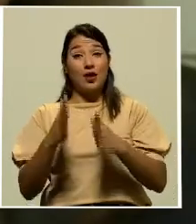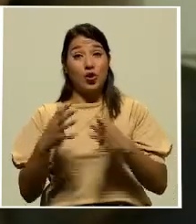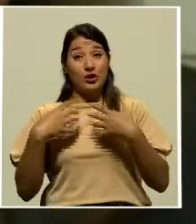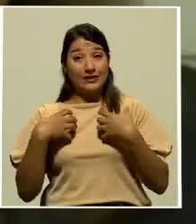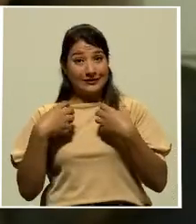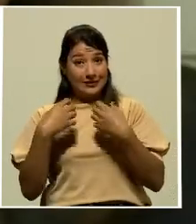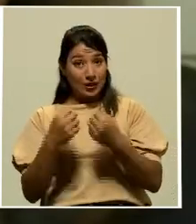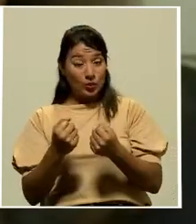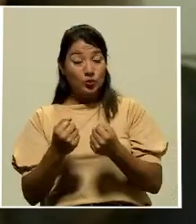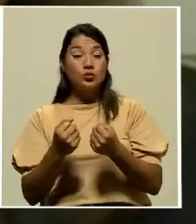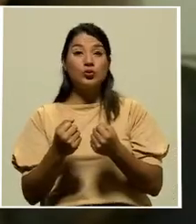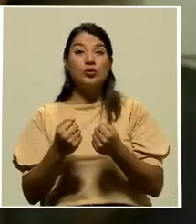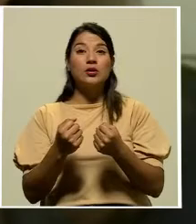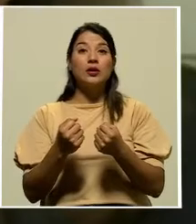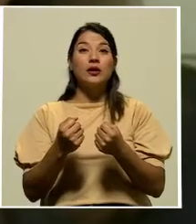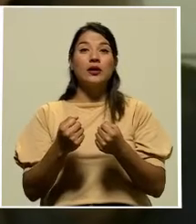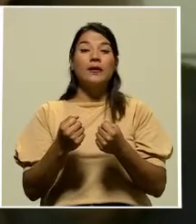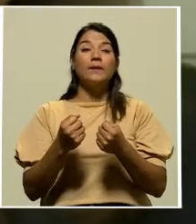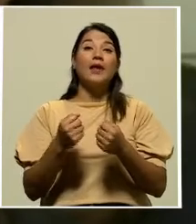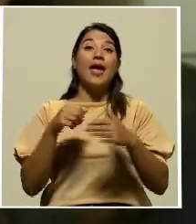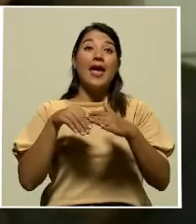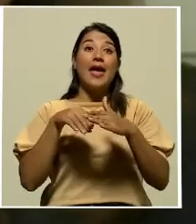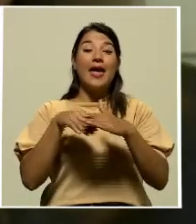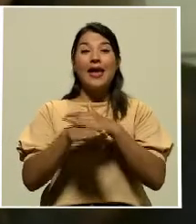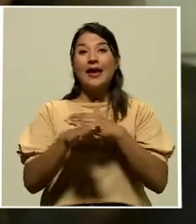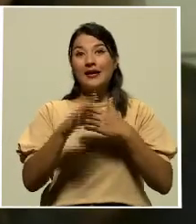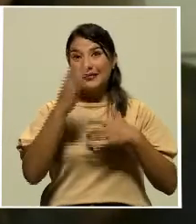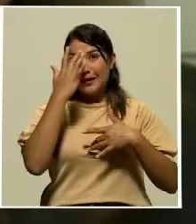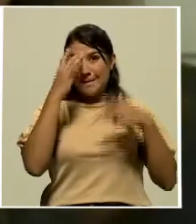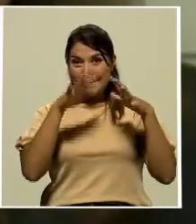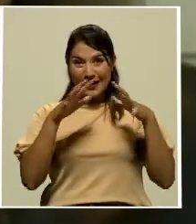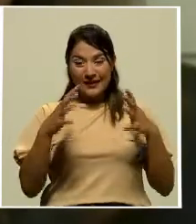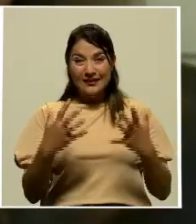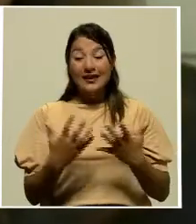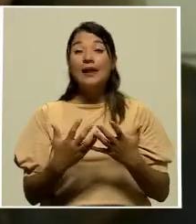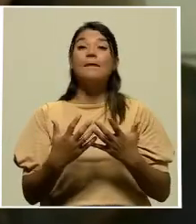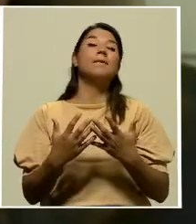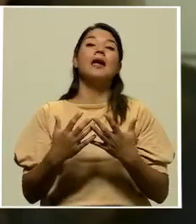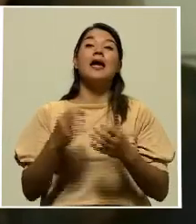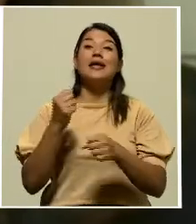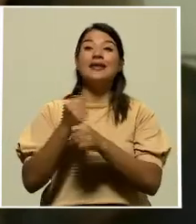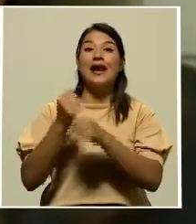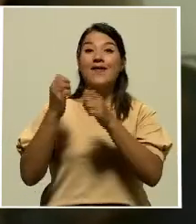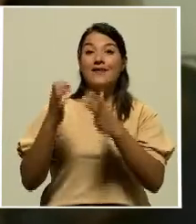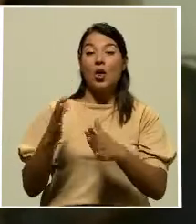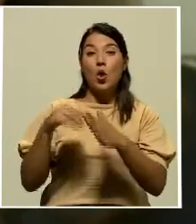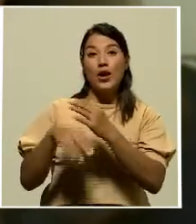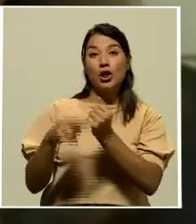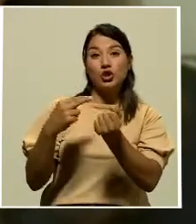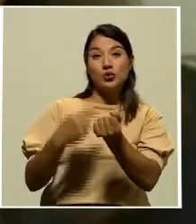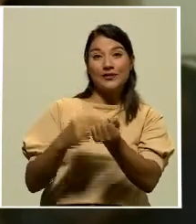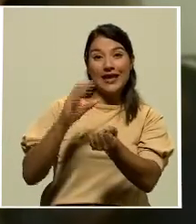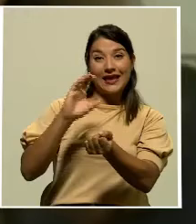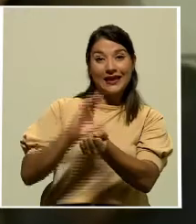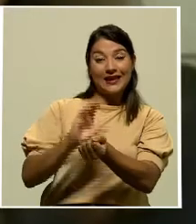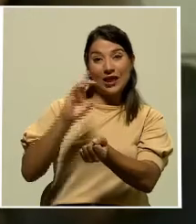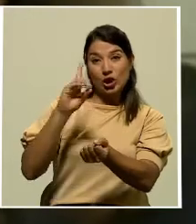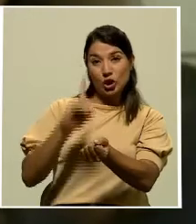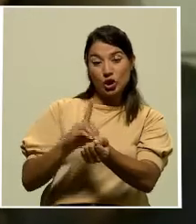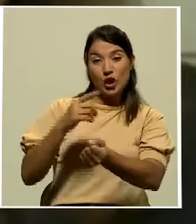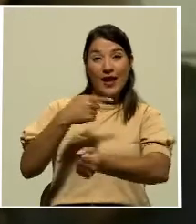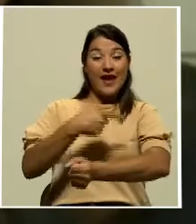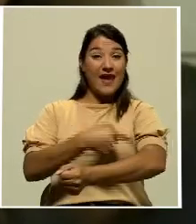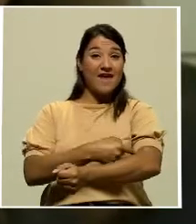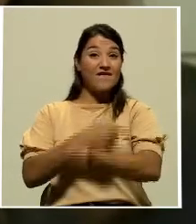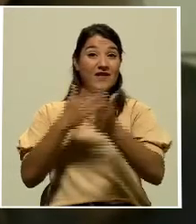primera ola que nos ayudó a cuidarnos fue el personal de los hospitales, de las clínicas, los médicos, las